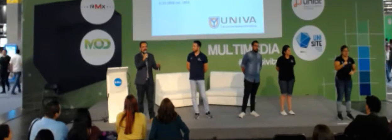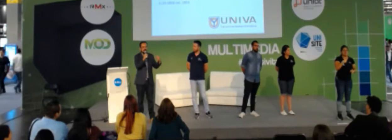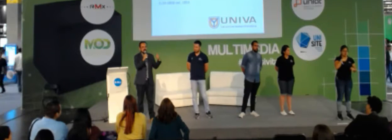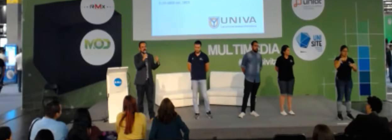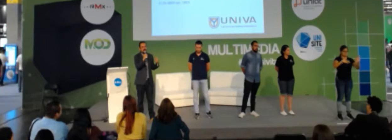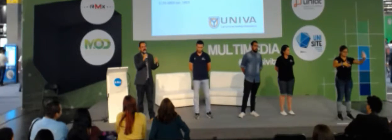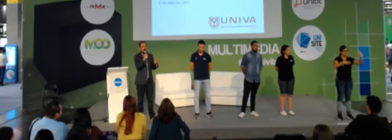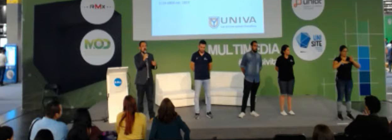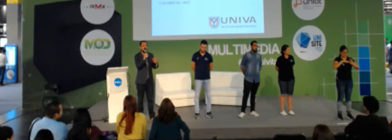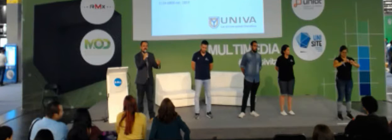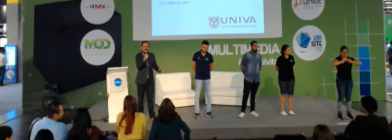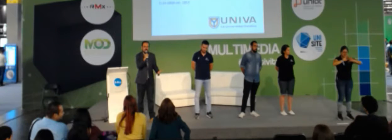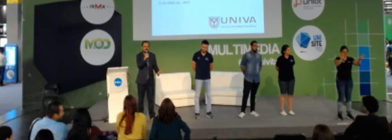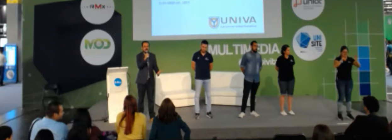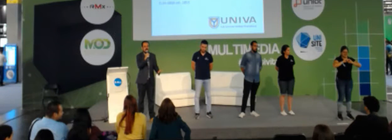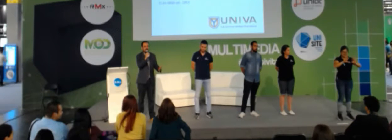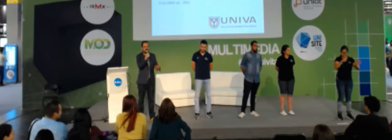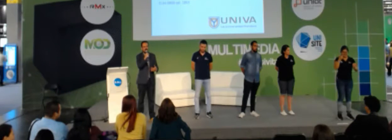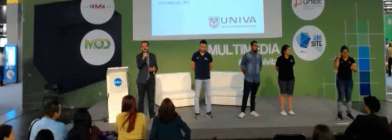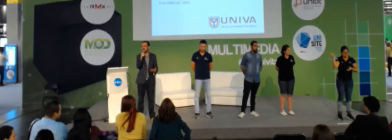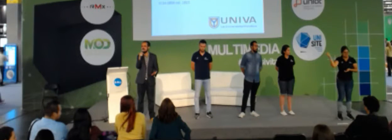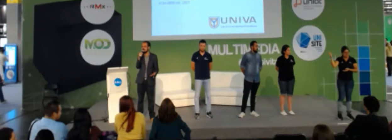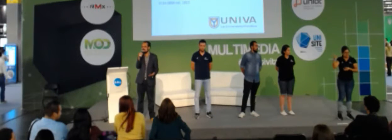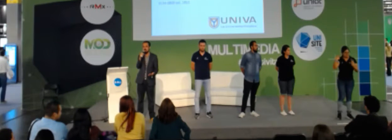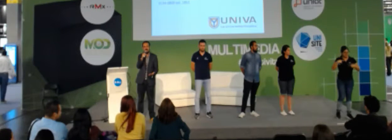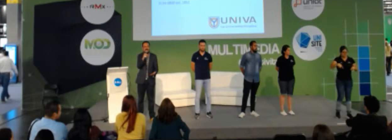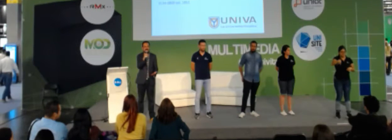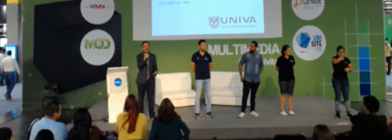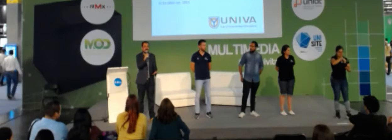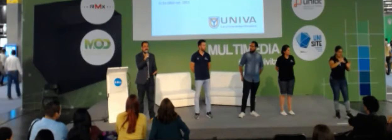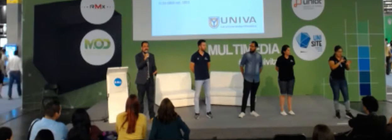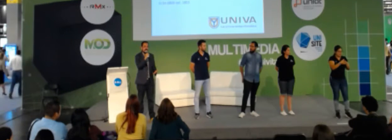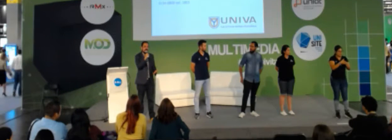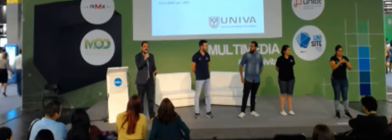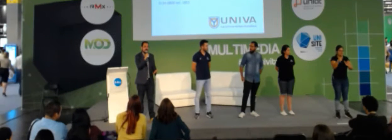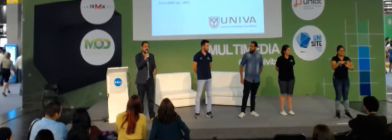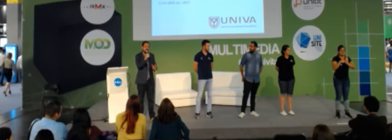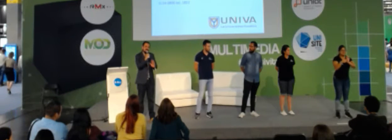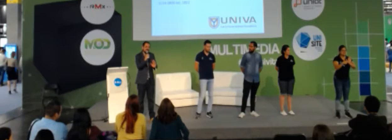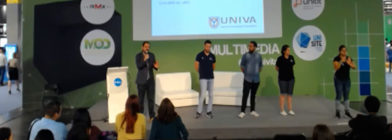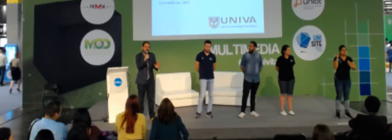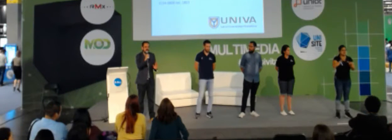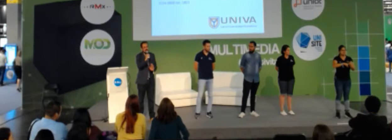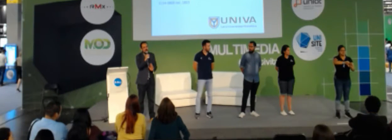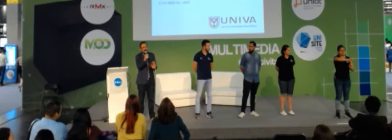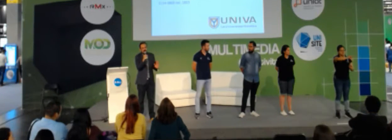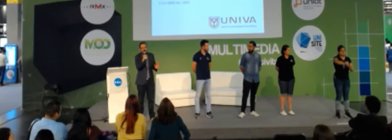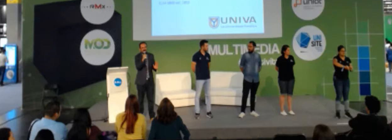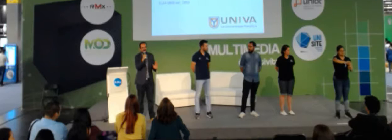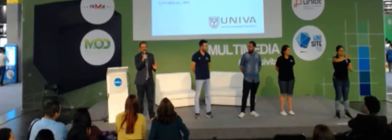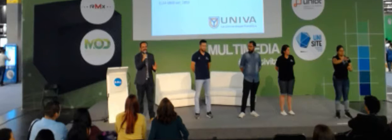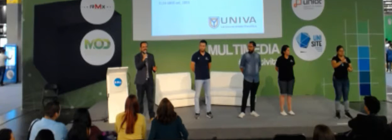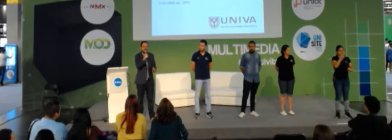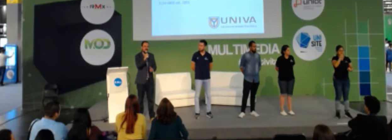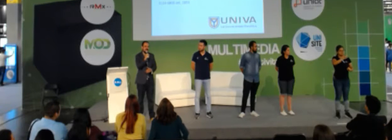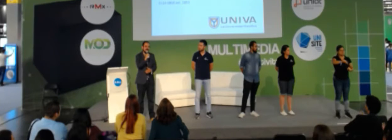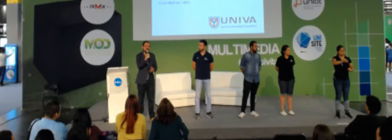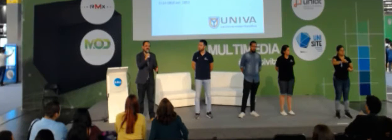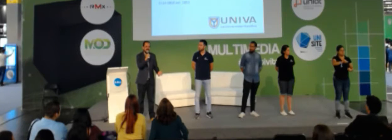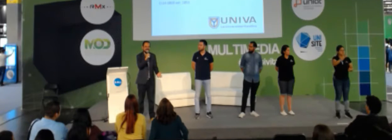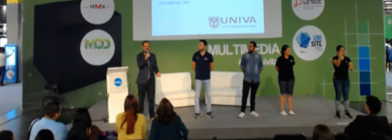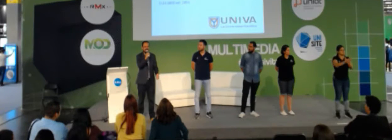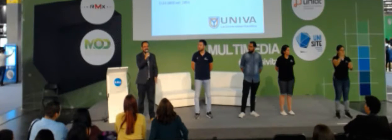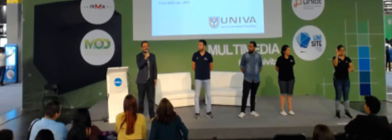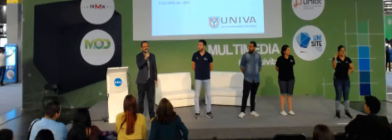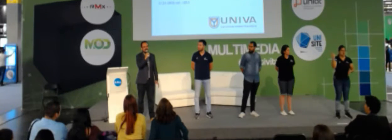dar apertura a contenidos generados por distintas comunidades, y el canal pues nos dijo que no, y de varias